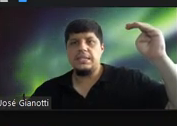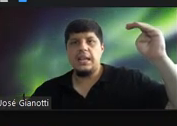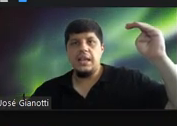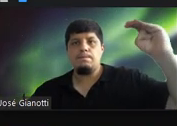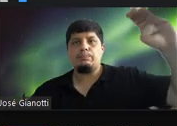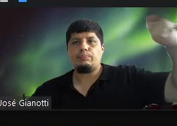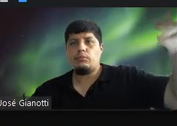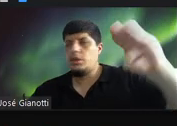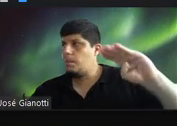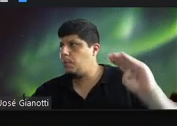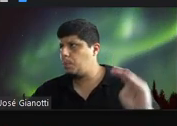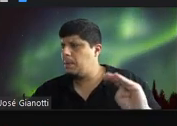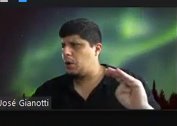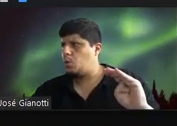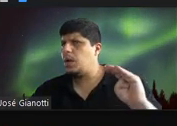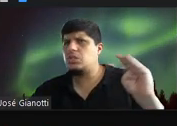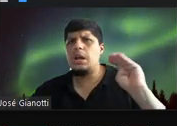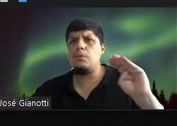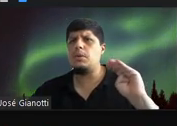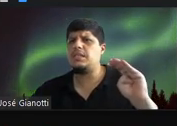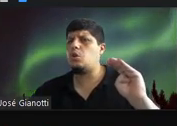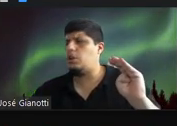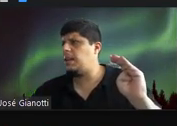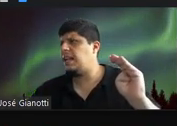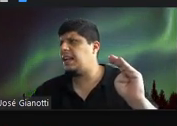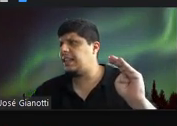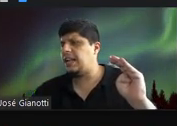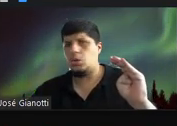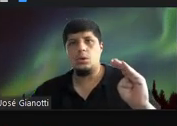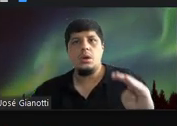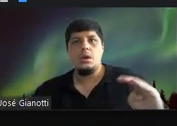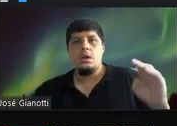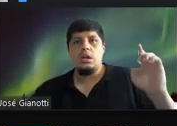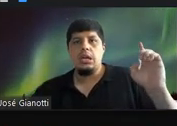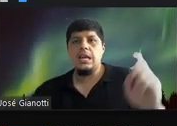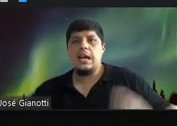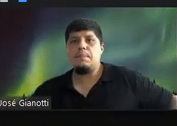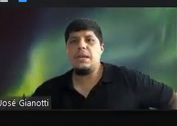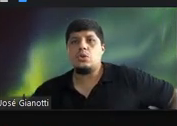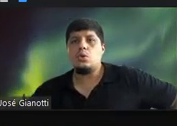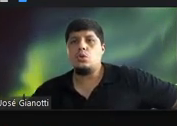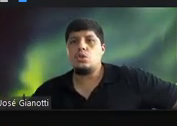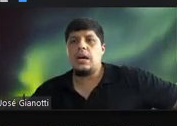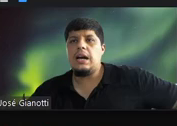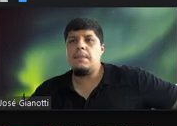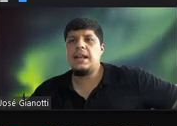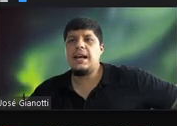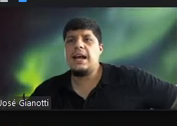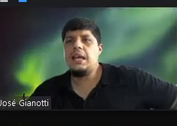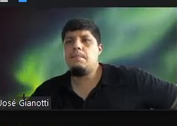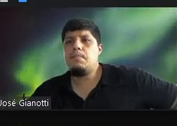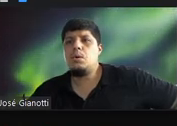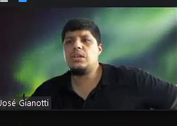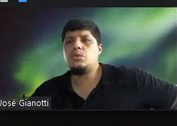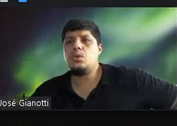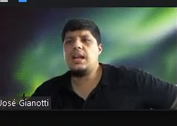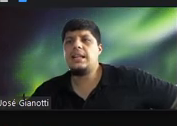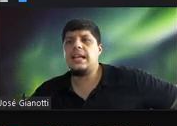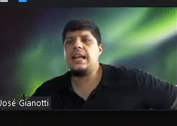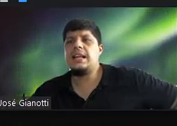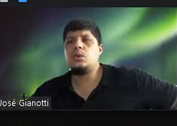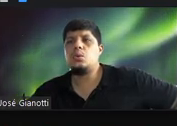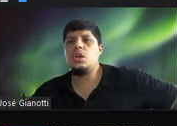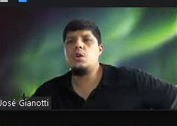a revisar aquí. Primero, ¿cuáles son las provincias con nivel de alerta alto? Ica, Pisco, Cusco, Cajamarca, Jaén, Piura,